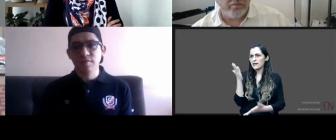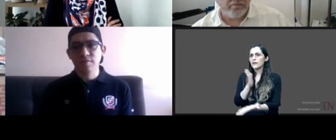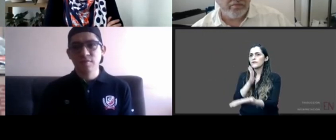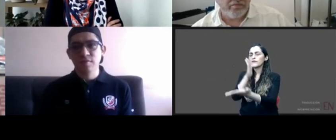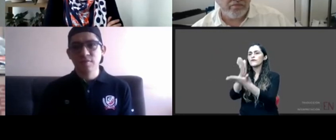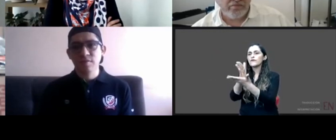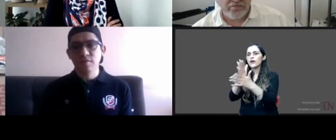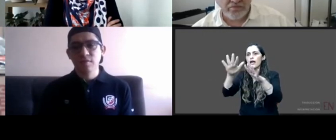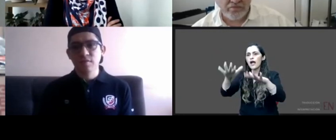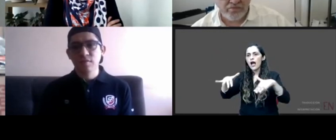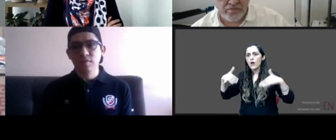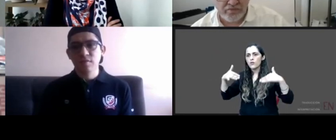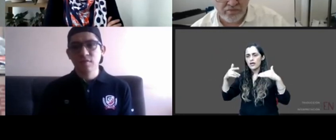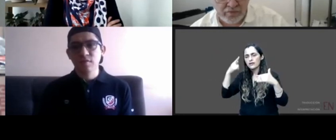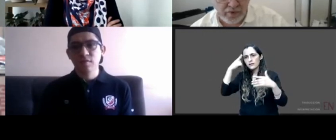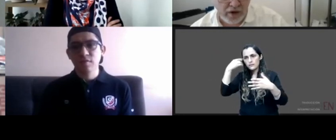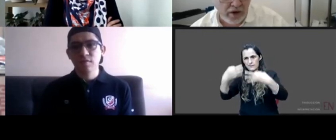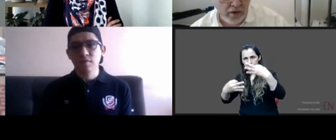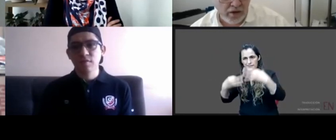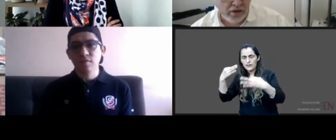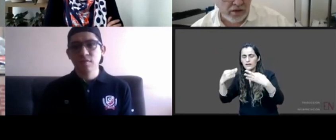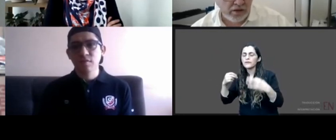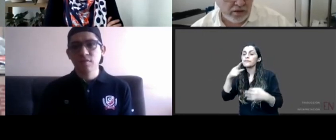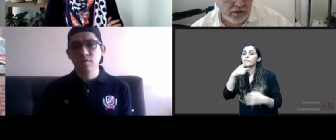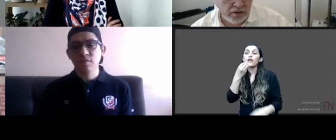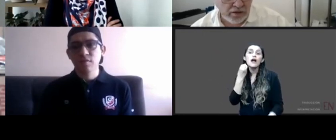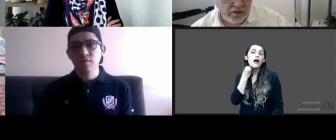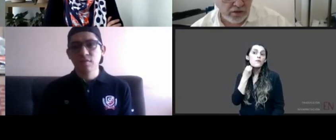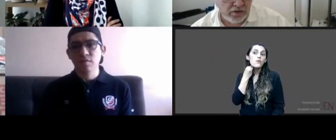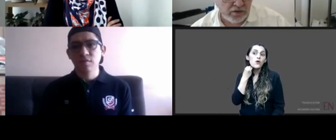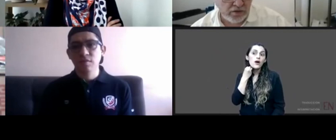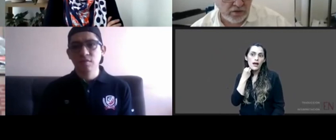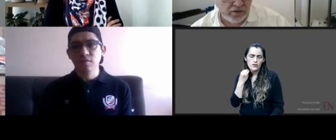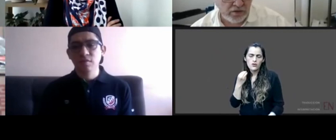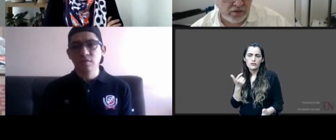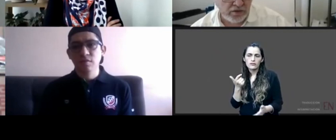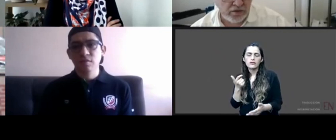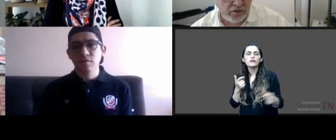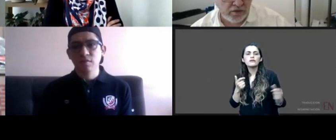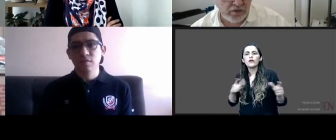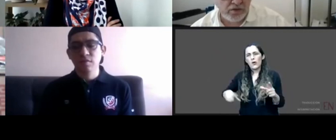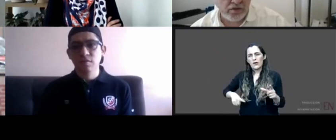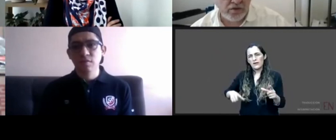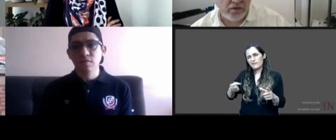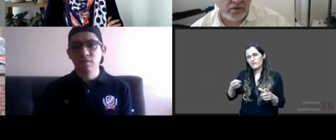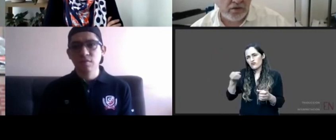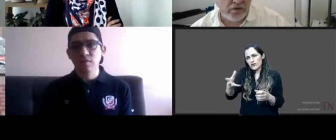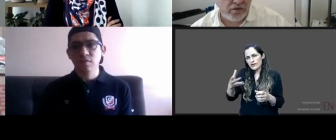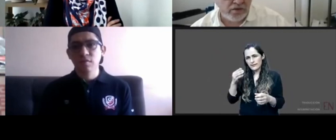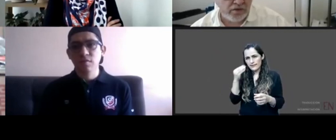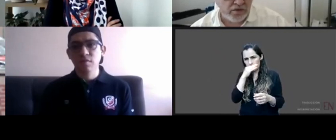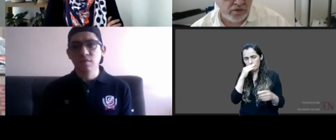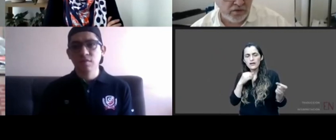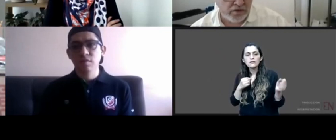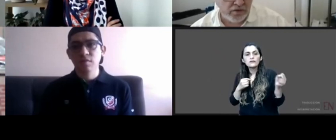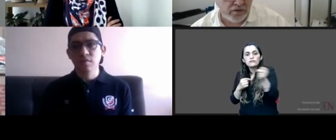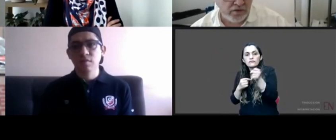audiencia y el abogado de oficio presionaba mucho al compañero y le decía